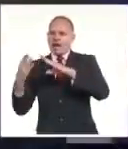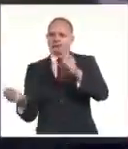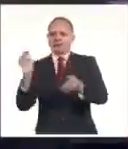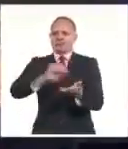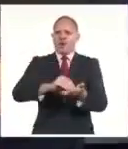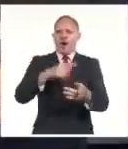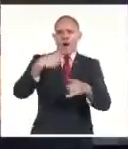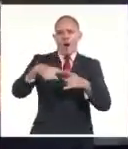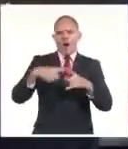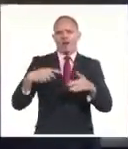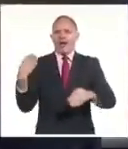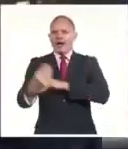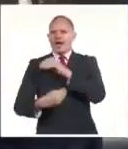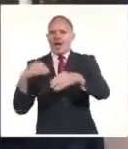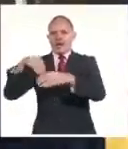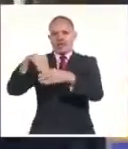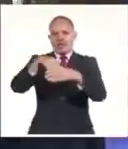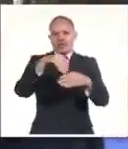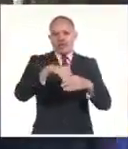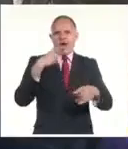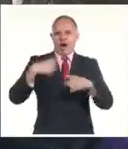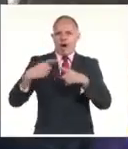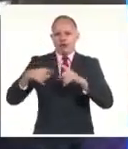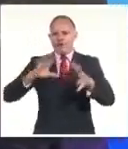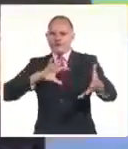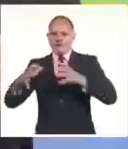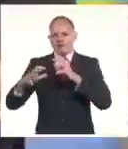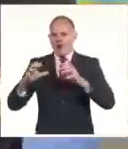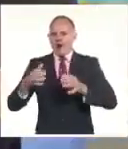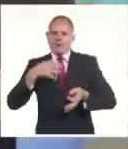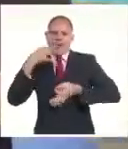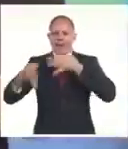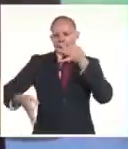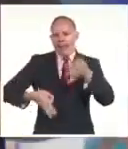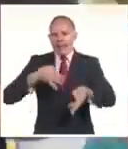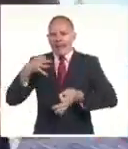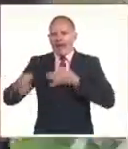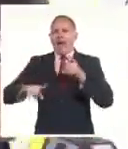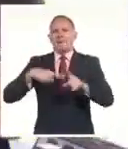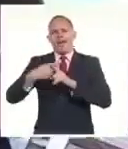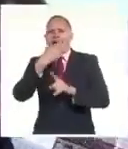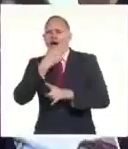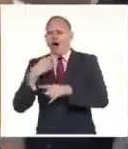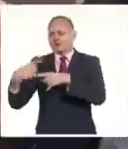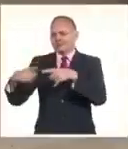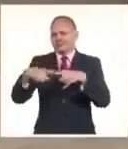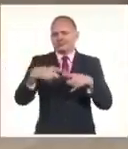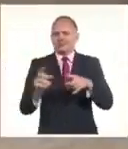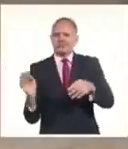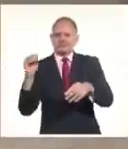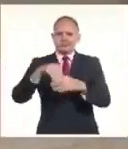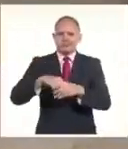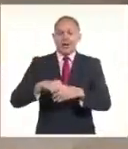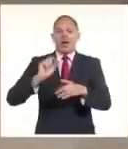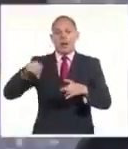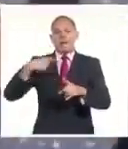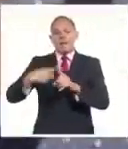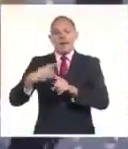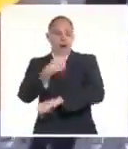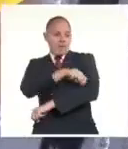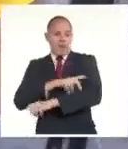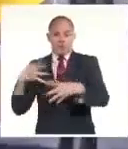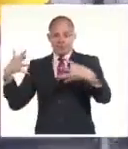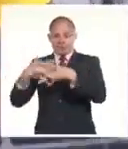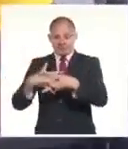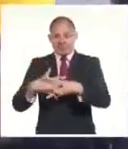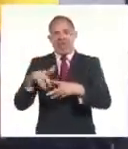las locaciones, los escenarios comunicológicos, rostros frescos confluyen y se integran a hacer televisión comunitaria con manos más